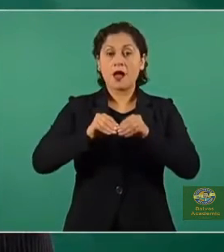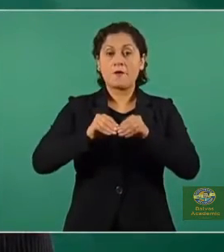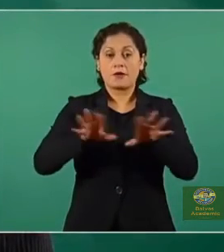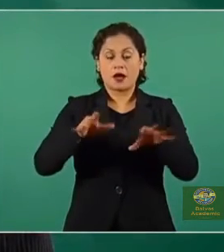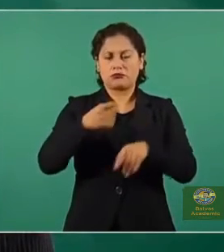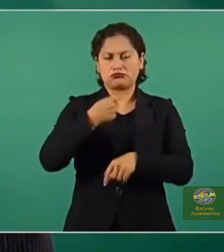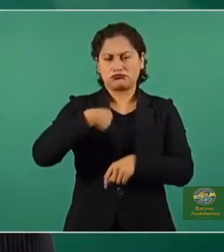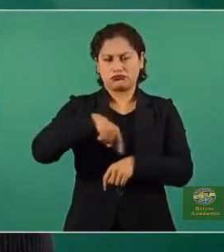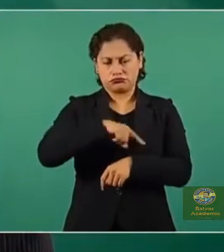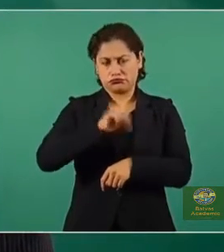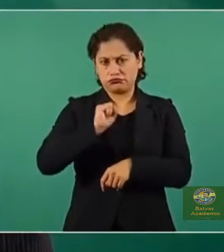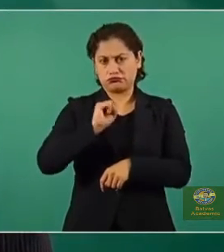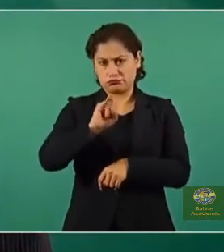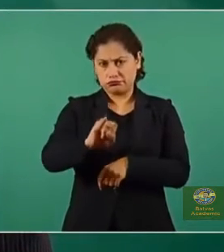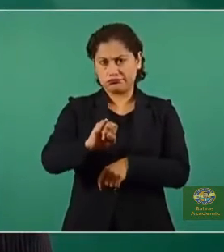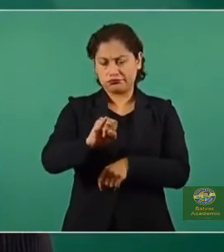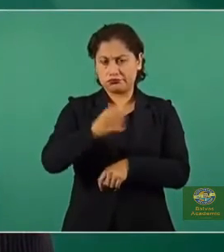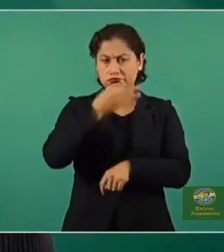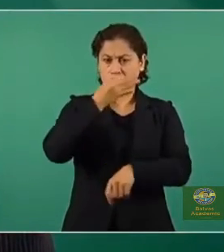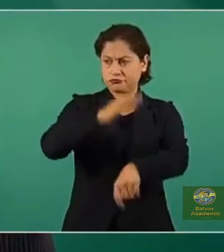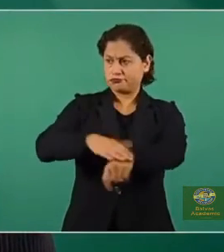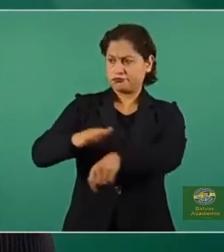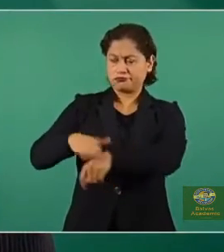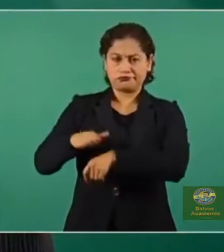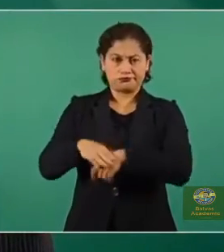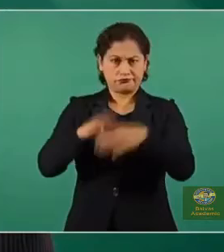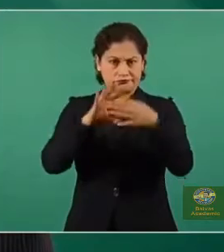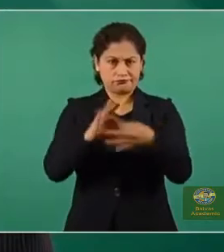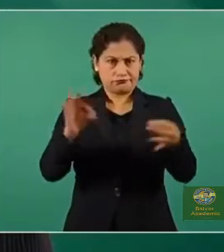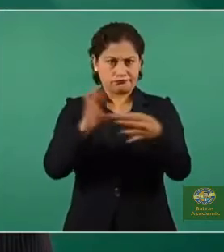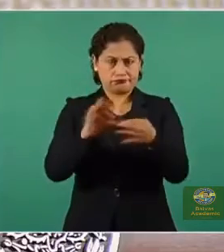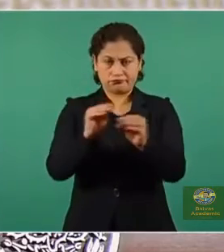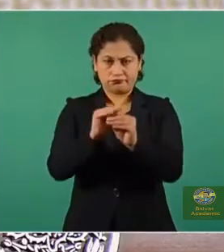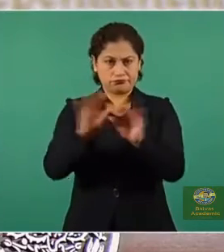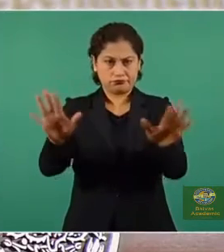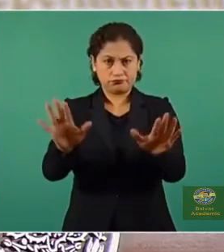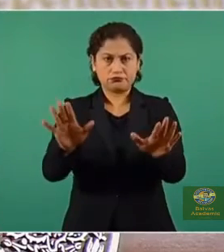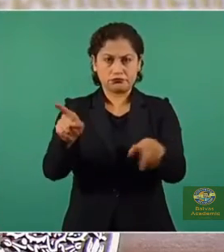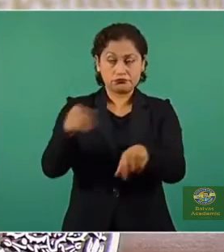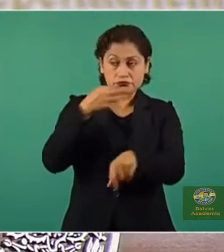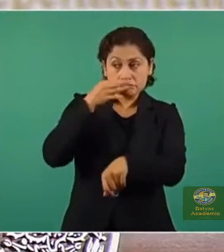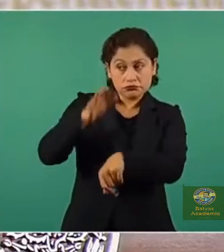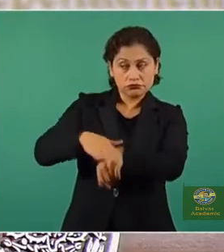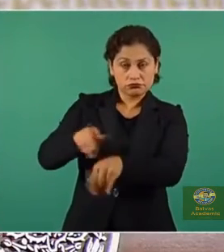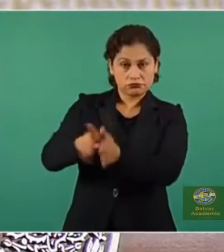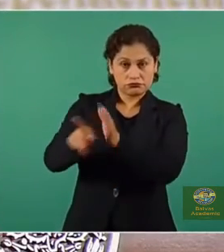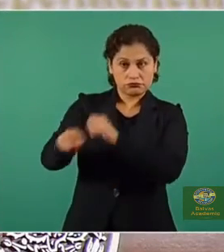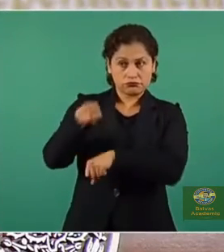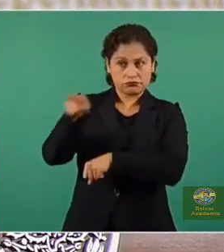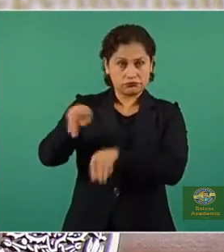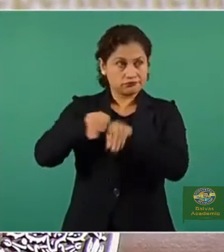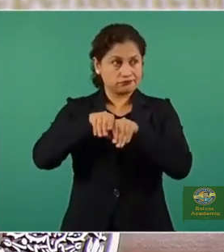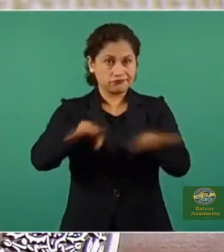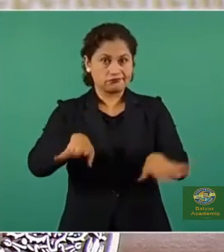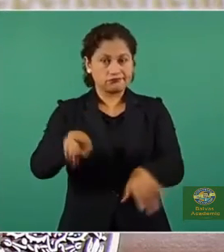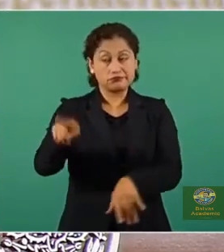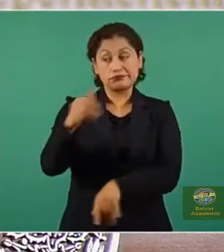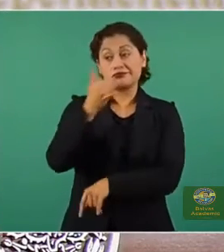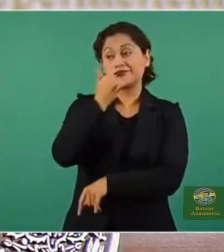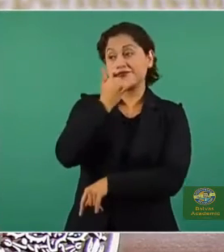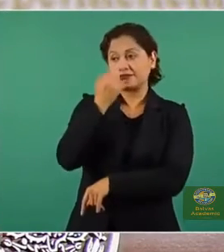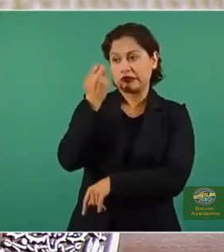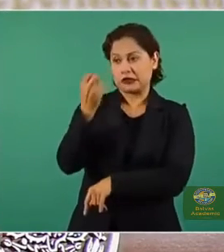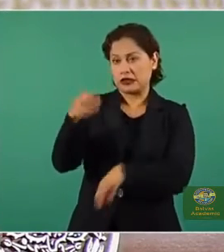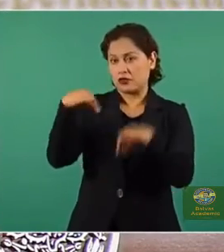efectivamente la aclaración a este periódico diciendo que primera no es el documento,